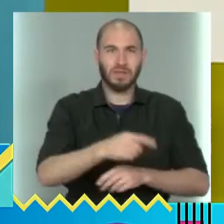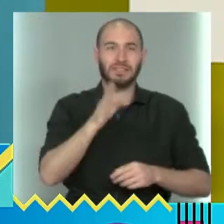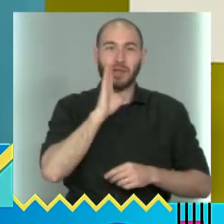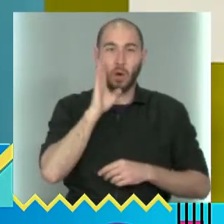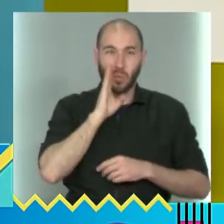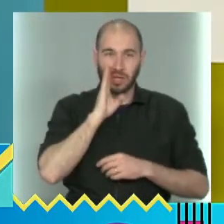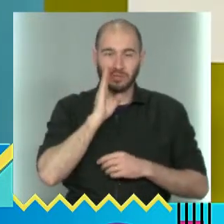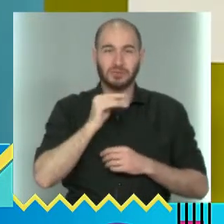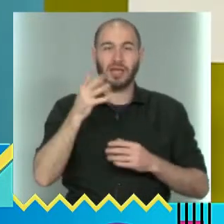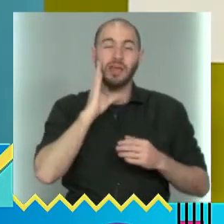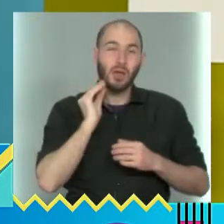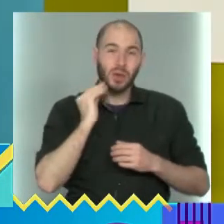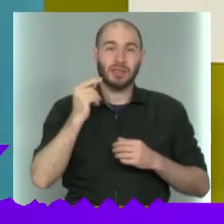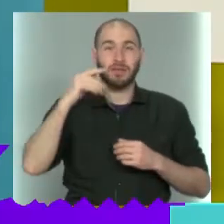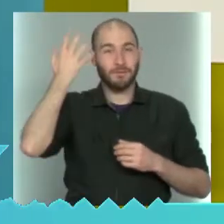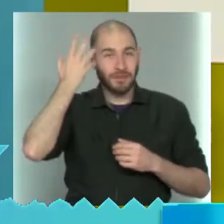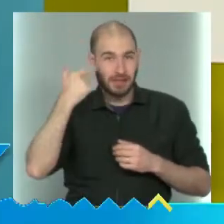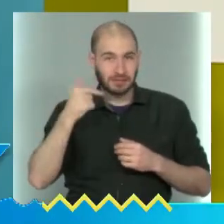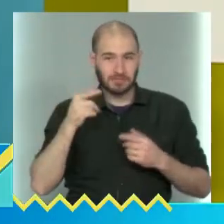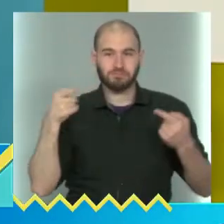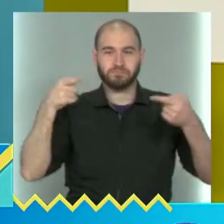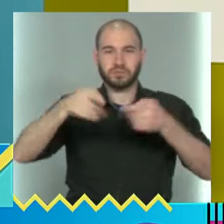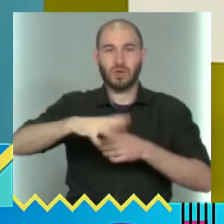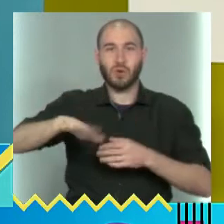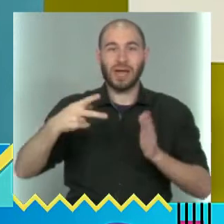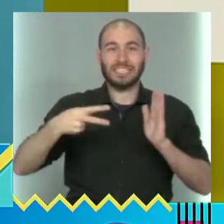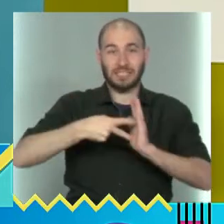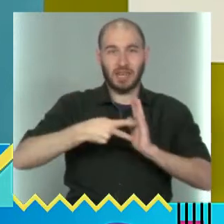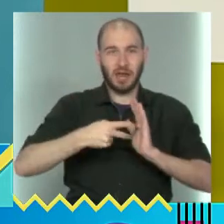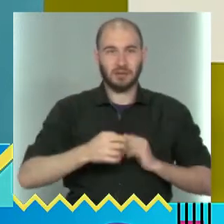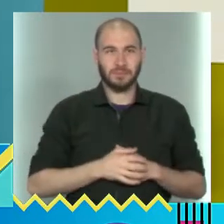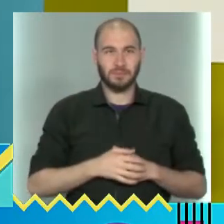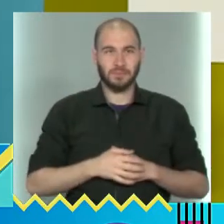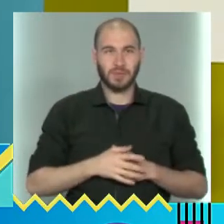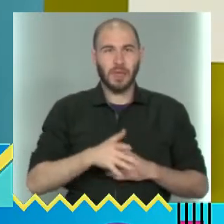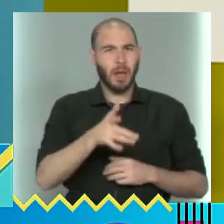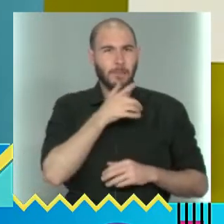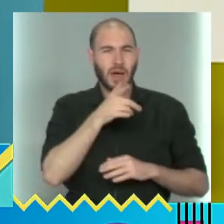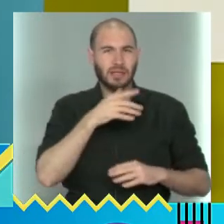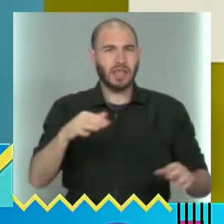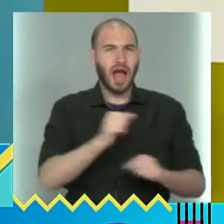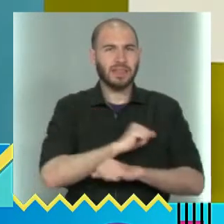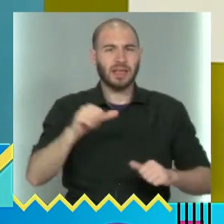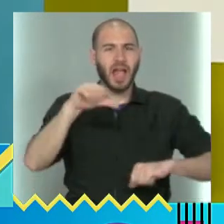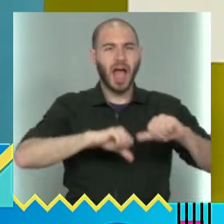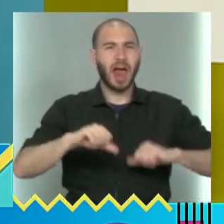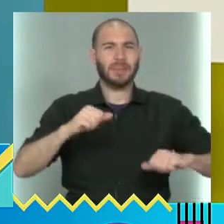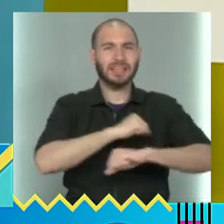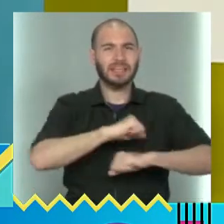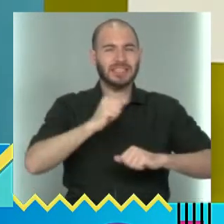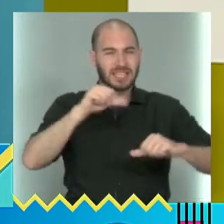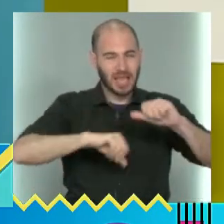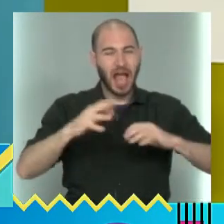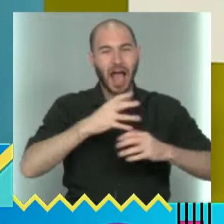Estados Unidos, Reino Unido y Francia en territorio de Siria. Un supuesto ataque de armas químicas es el que,